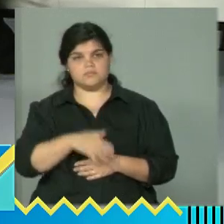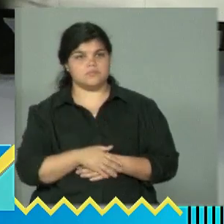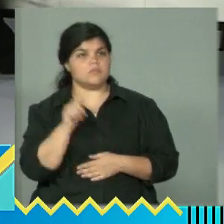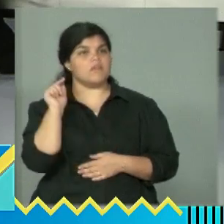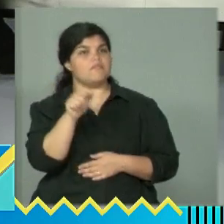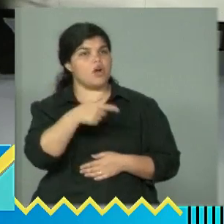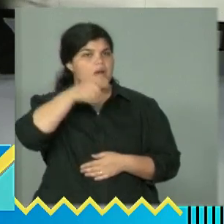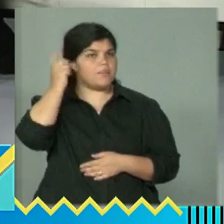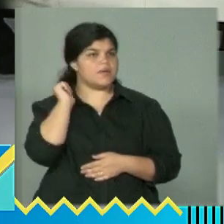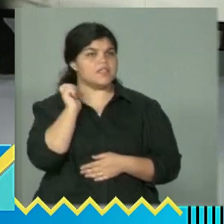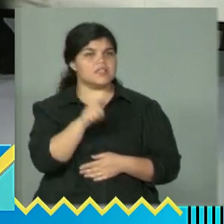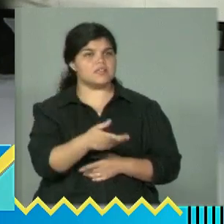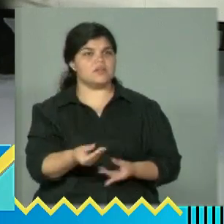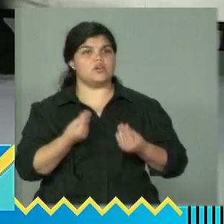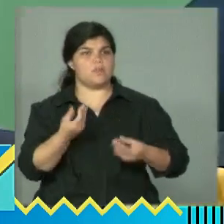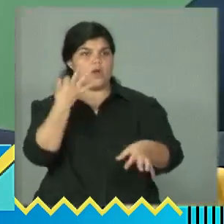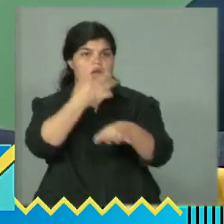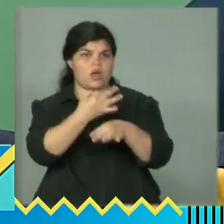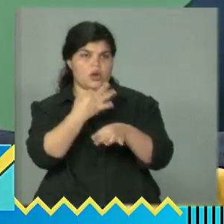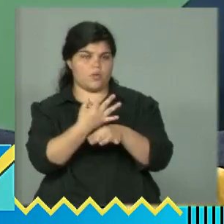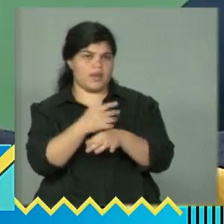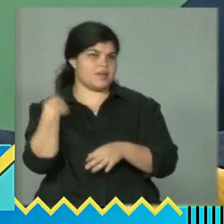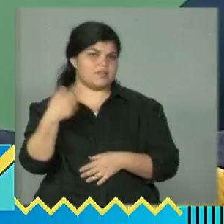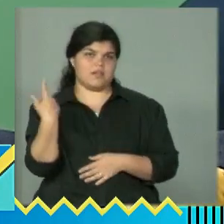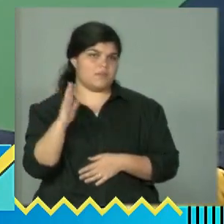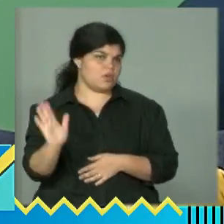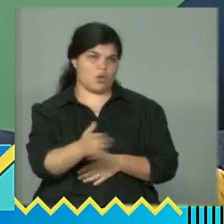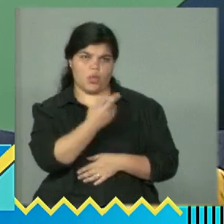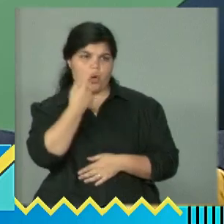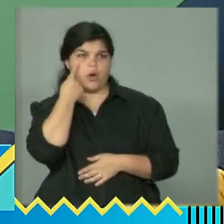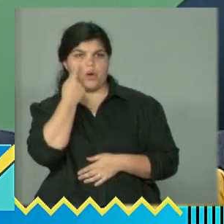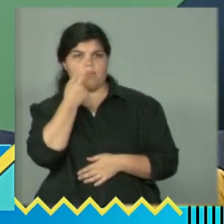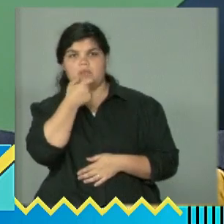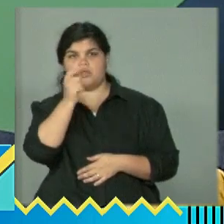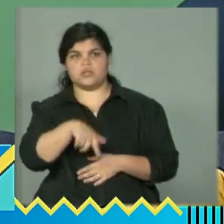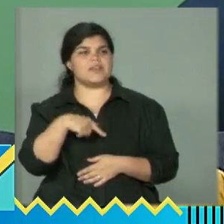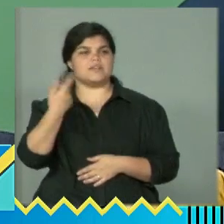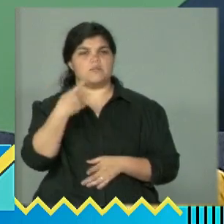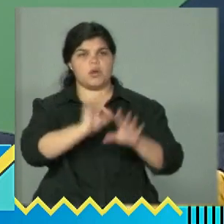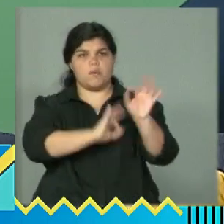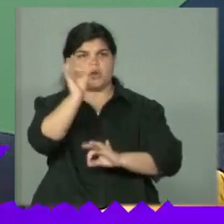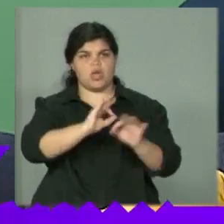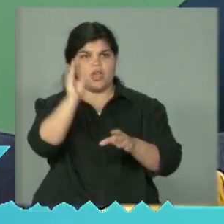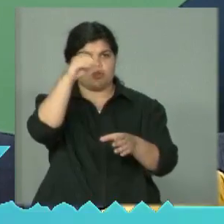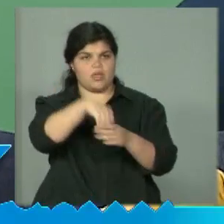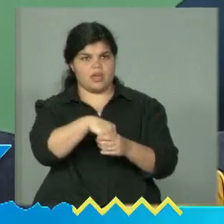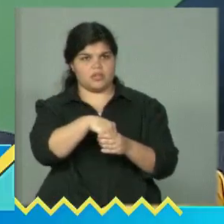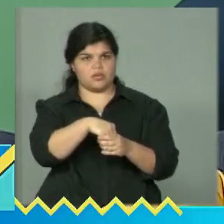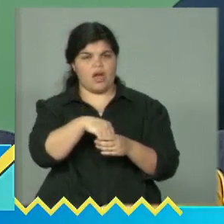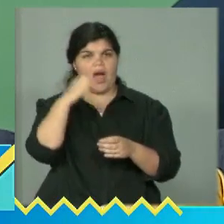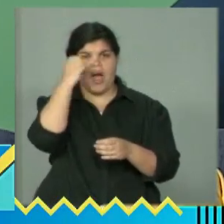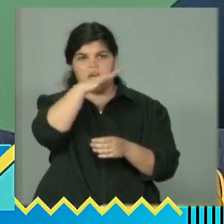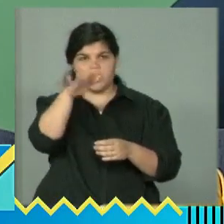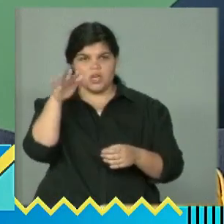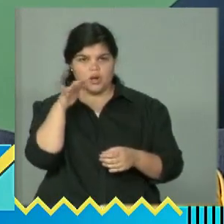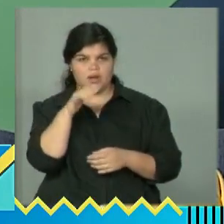tu experiencia, de alguna forma es un colegio que todos los mendocinos conocemos por muchos proyectos que han desarrollado a nivel agrícola